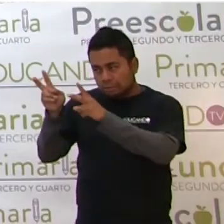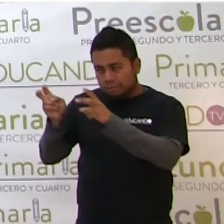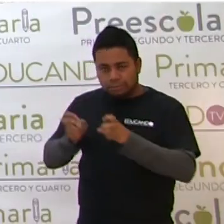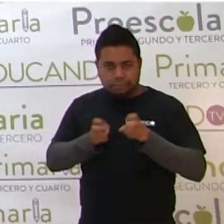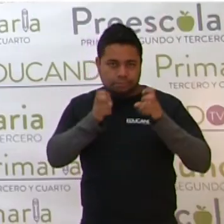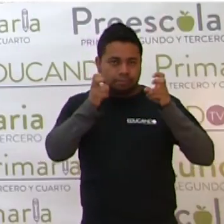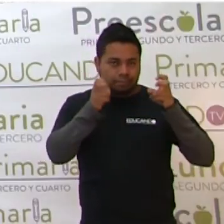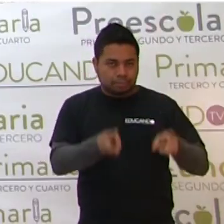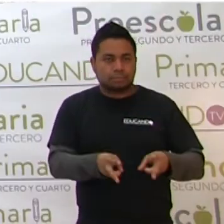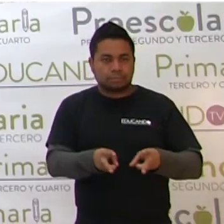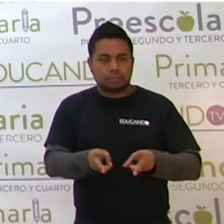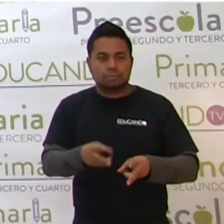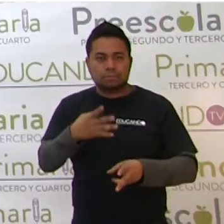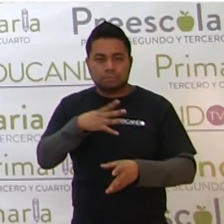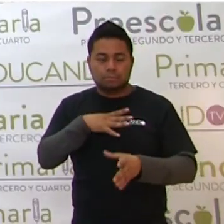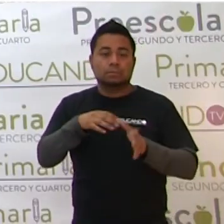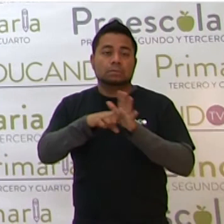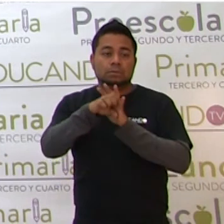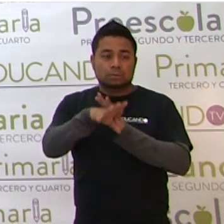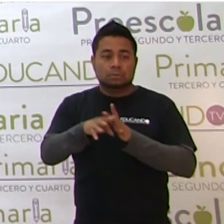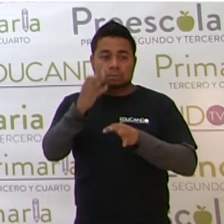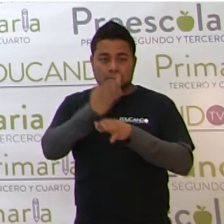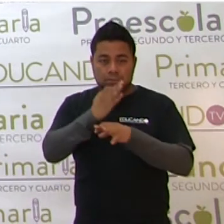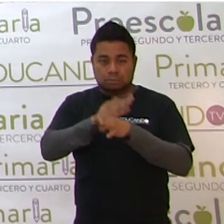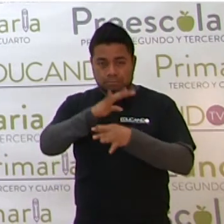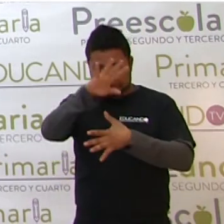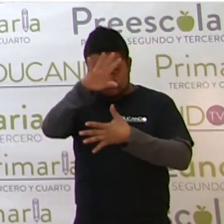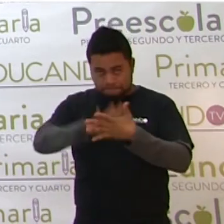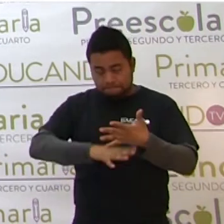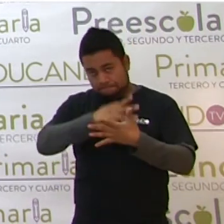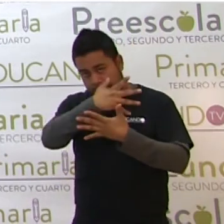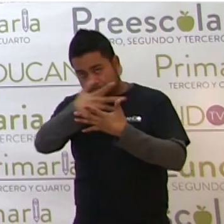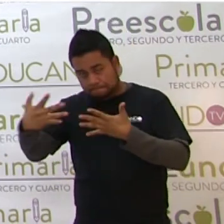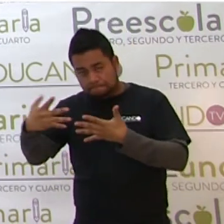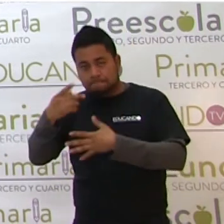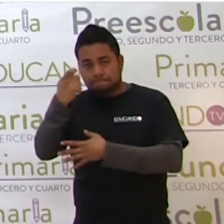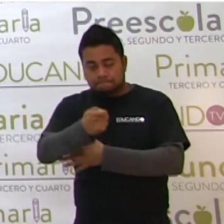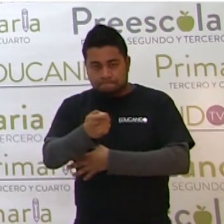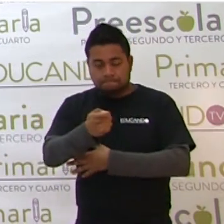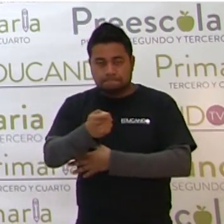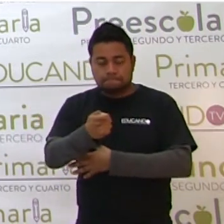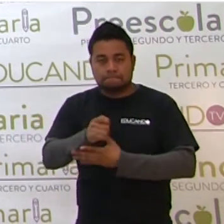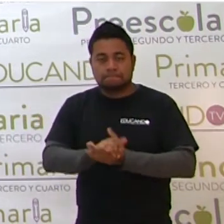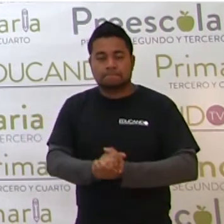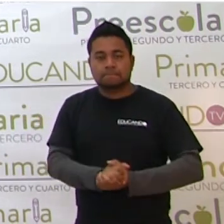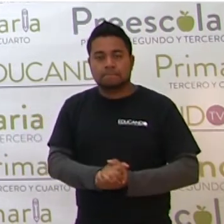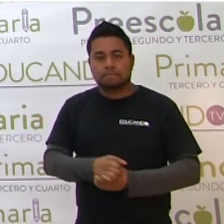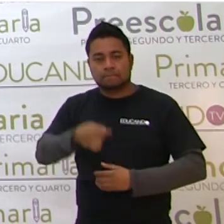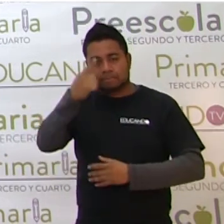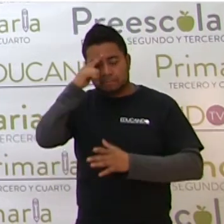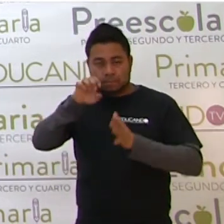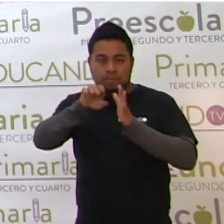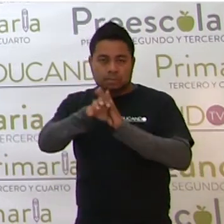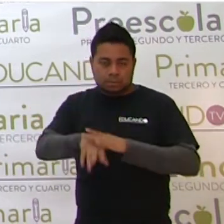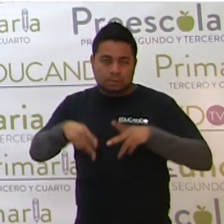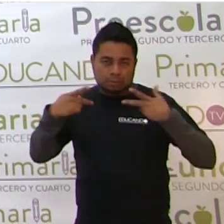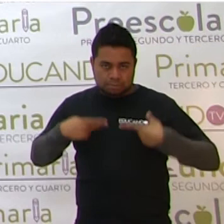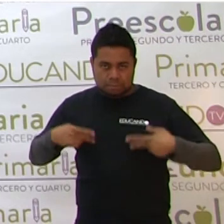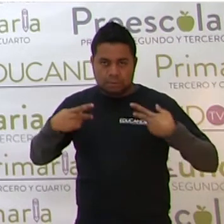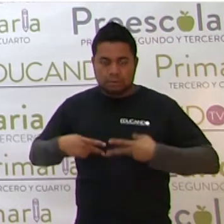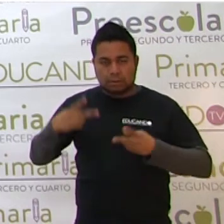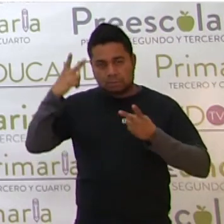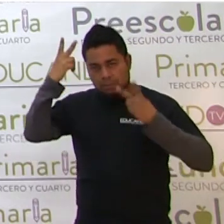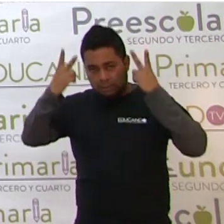referencias. Por ejemplo, en esta tablita vas a ver qué cantidad de visitantes